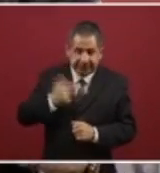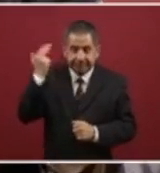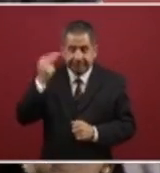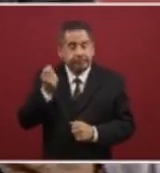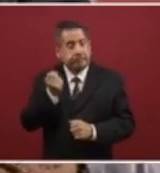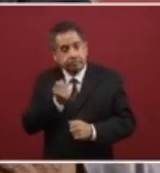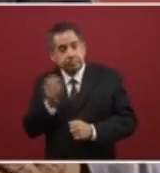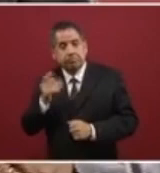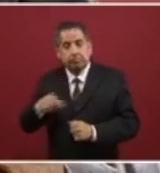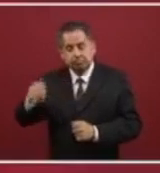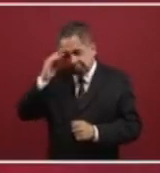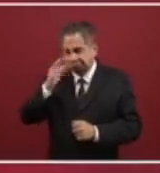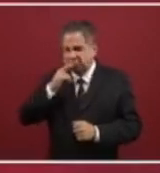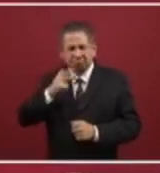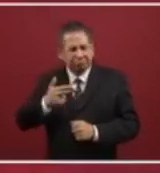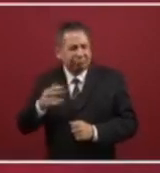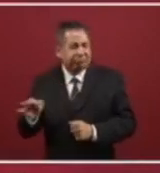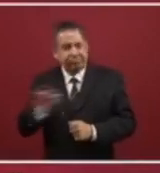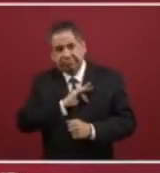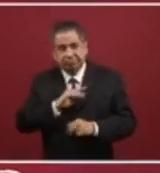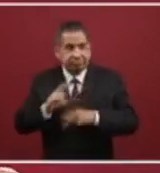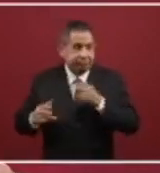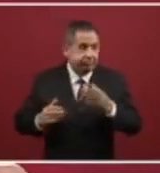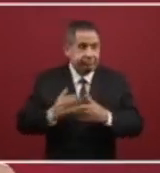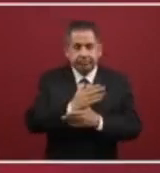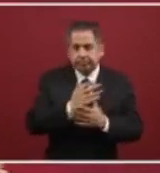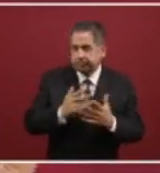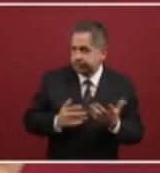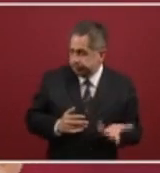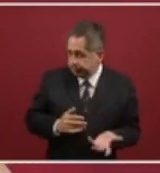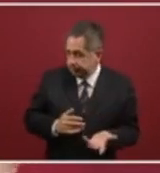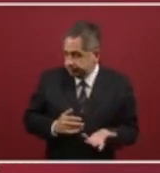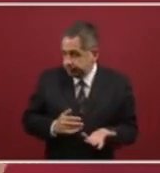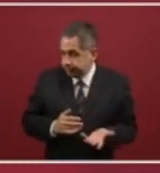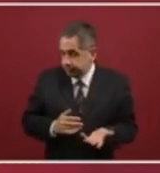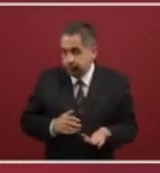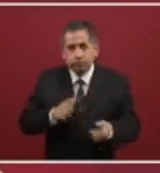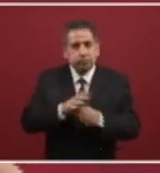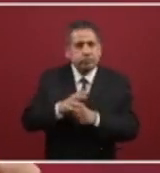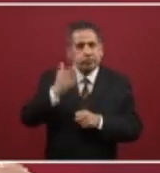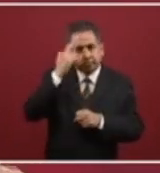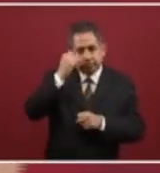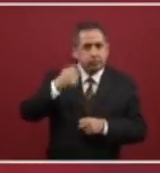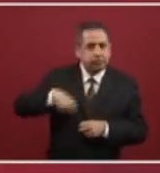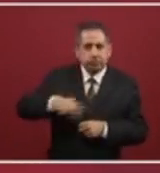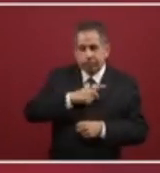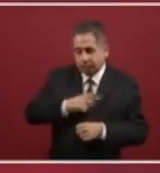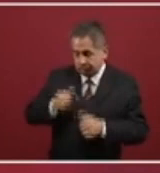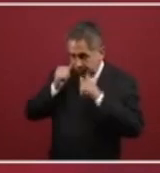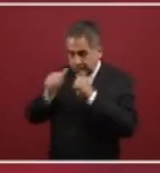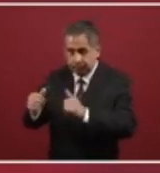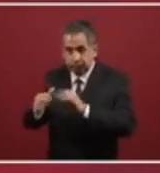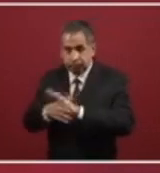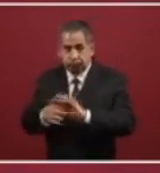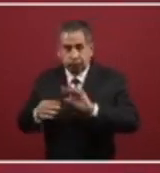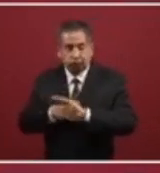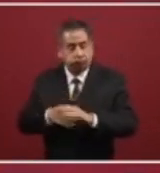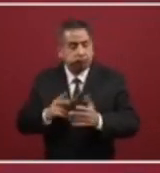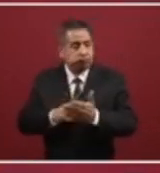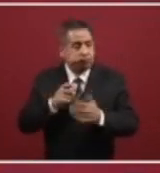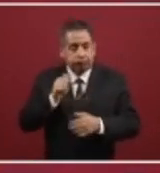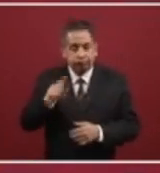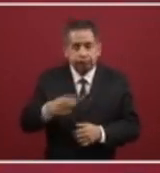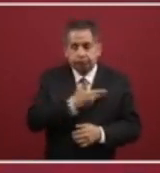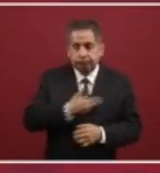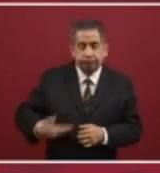piensan la mayor parte de ellos. Entonces, las razones que tenemos nosotros que atender, que es lo que ha venido insistiendo el